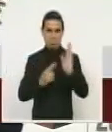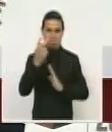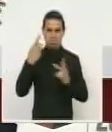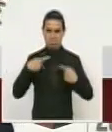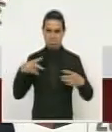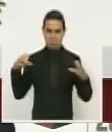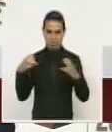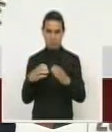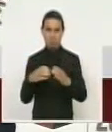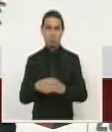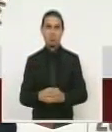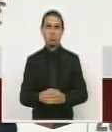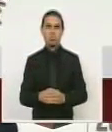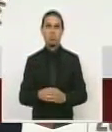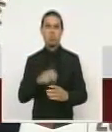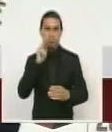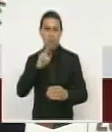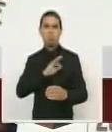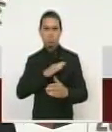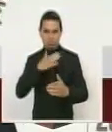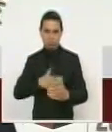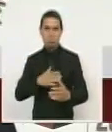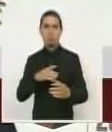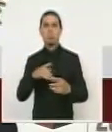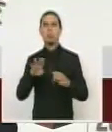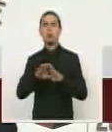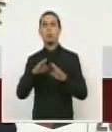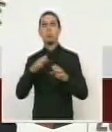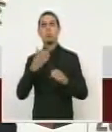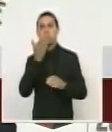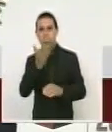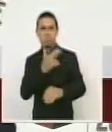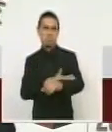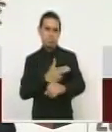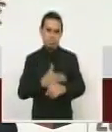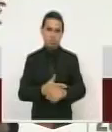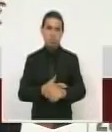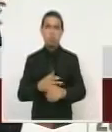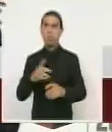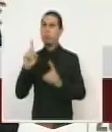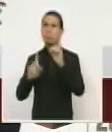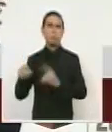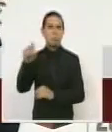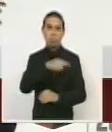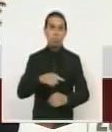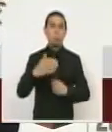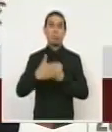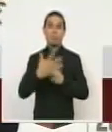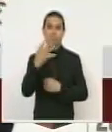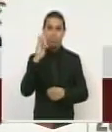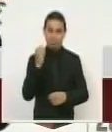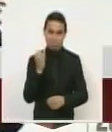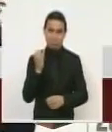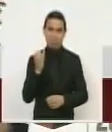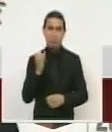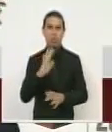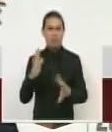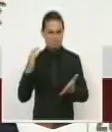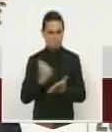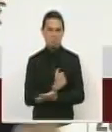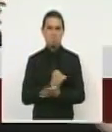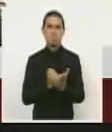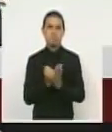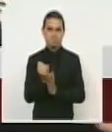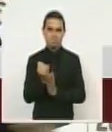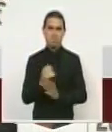el partido del trabajo dijo que el pueblo de oaxaca no quiere más un mural asimismo dijo que josé antonio estefan garfías está investigado